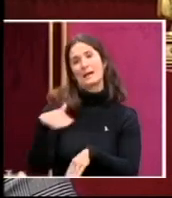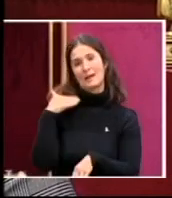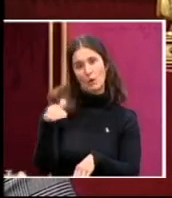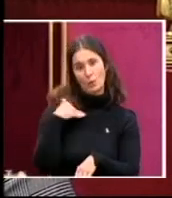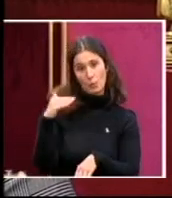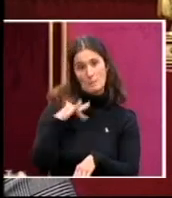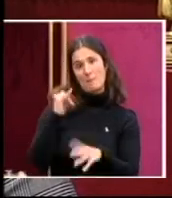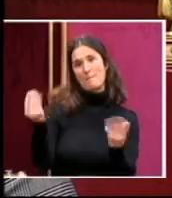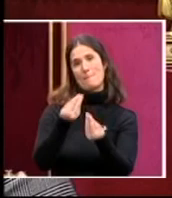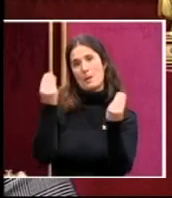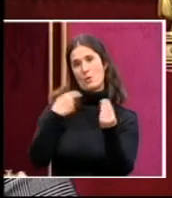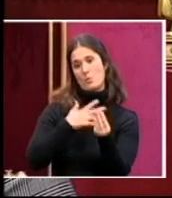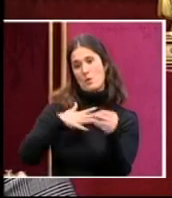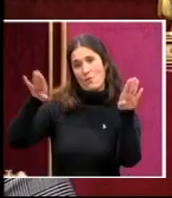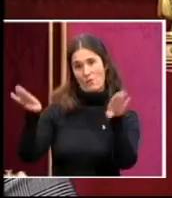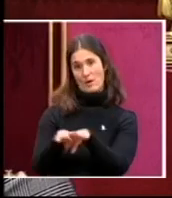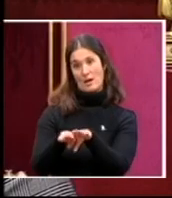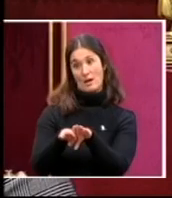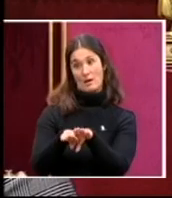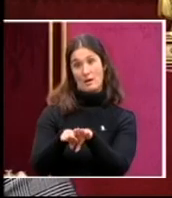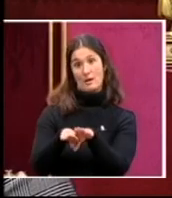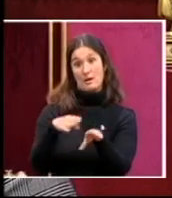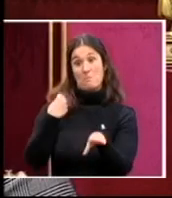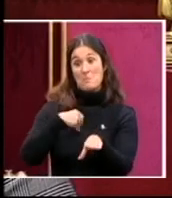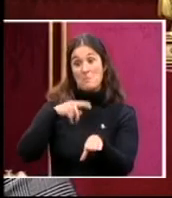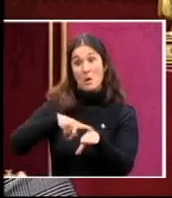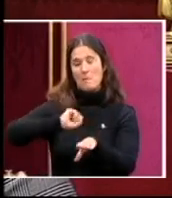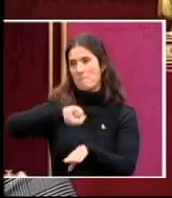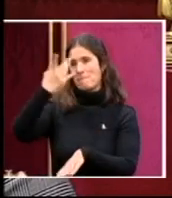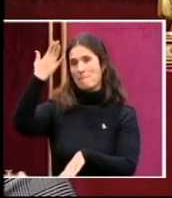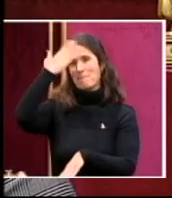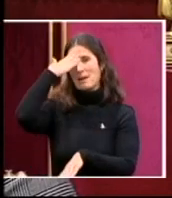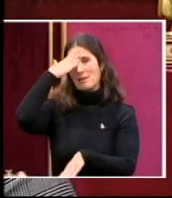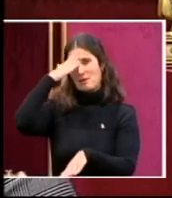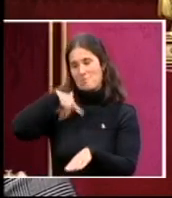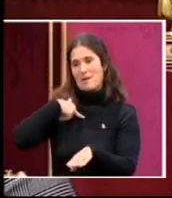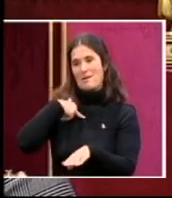y mejorar nuestra Vega, que además es el principal termostato,